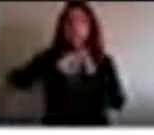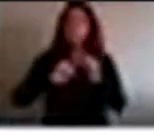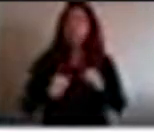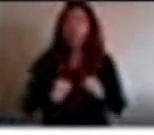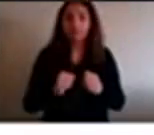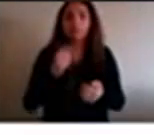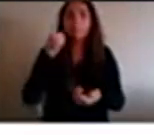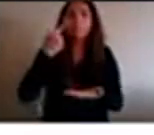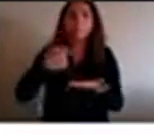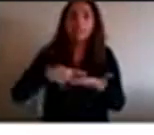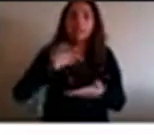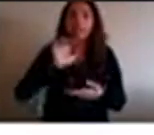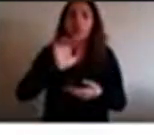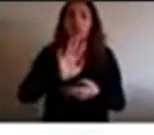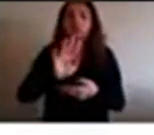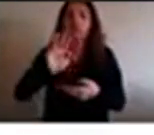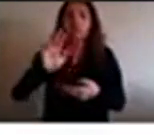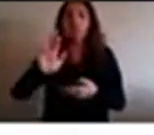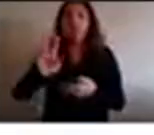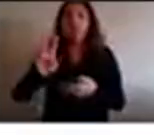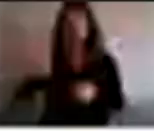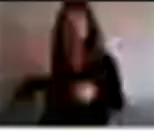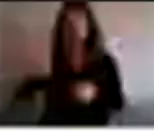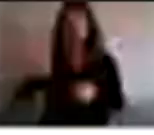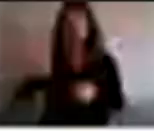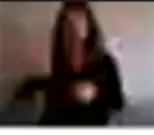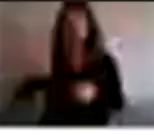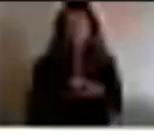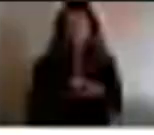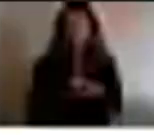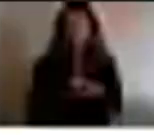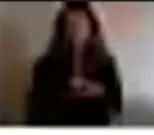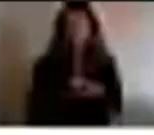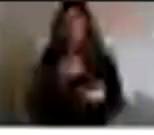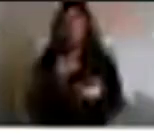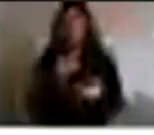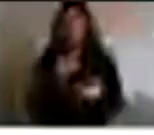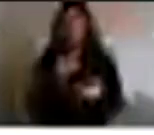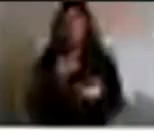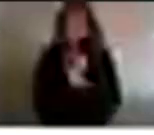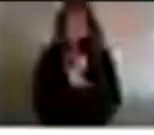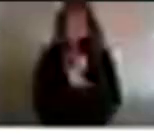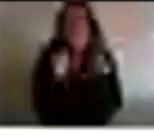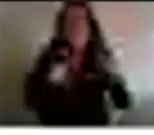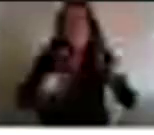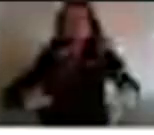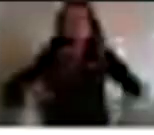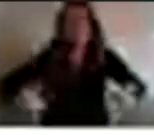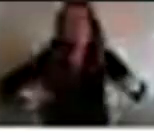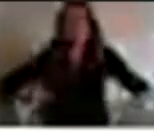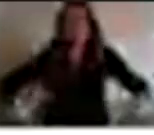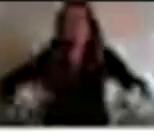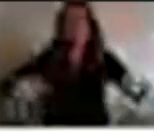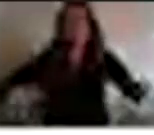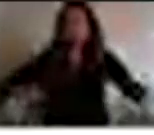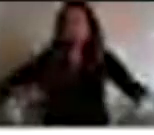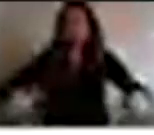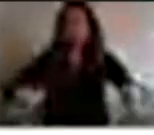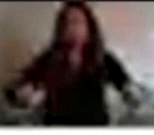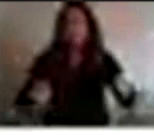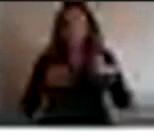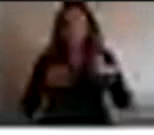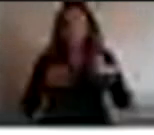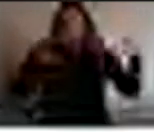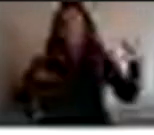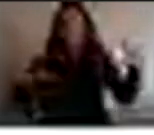especialmente para las de difícil, la de movilidad reducida por aquello de los desplazamientos en estas grandes ciudades.